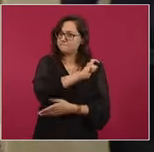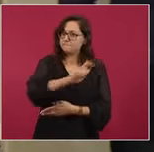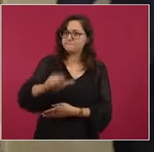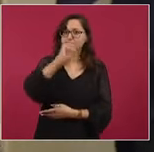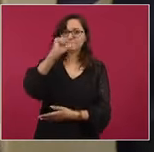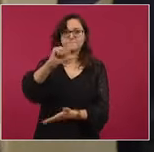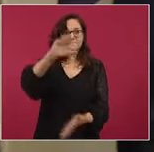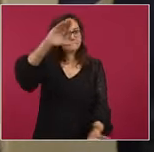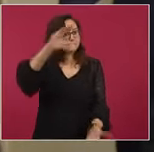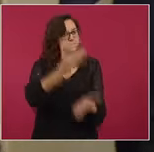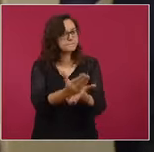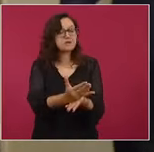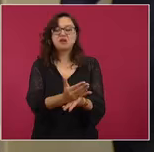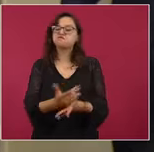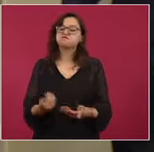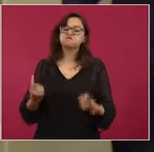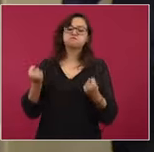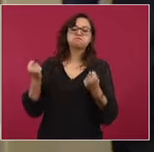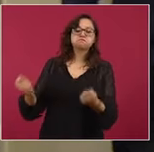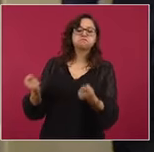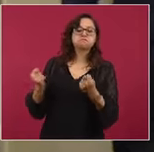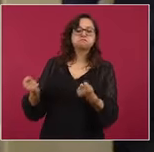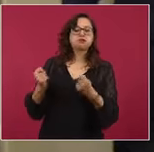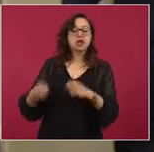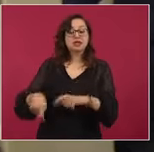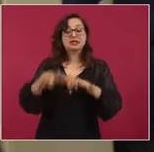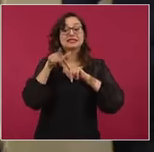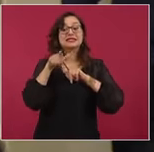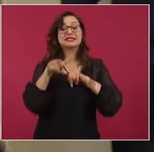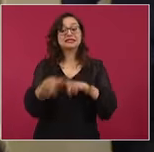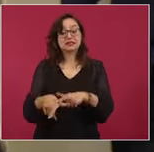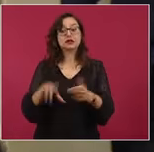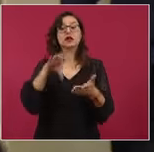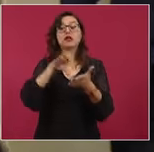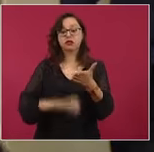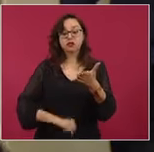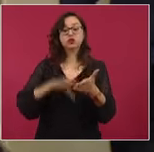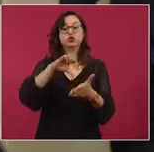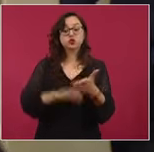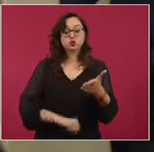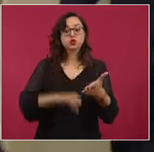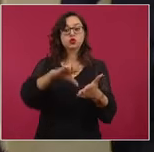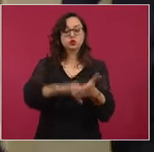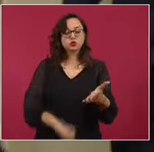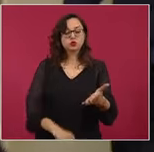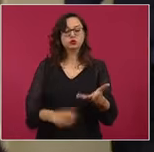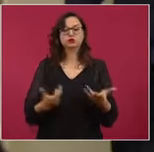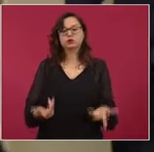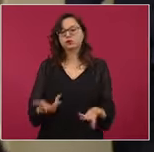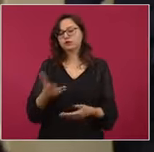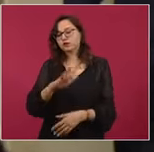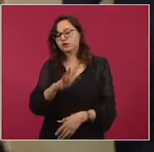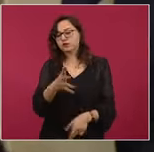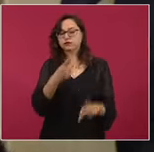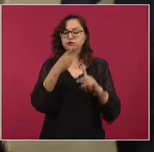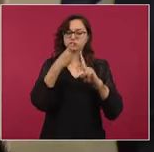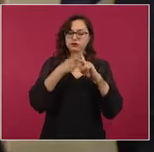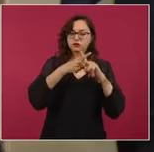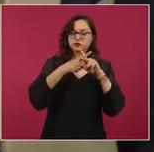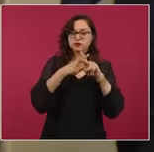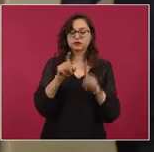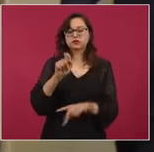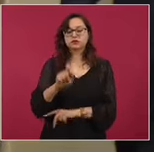sino en muchos de los municipios que tienen contrato con esta empresa. lo que estimamos corresponde a una suma